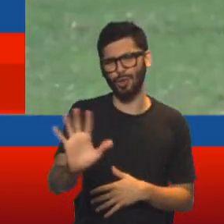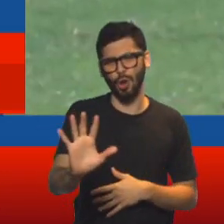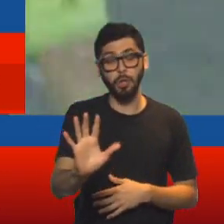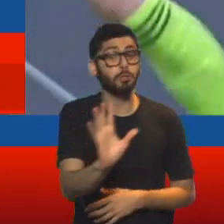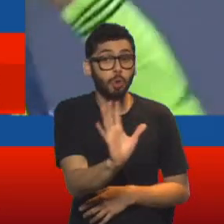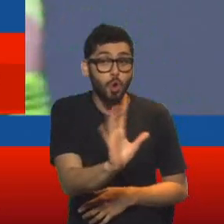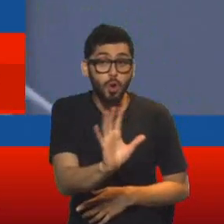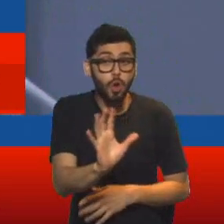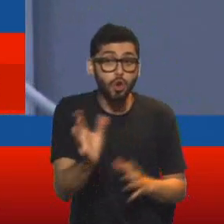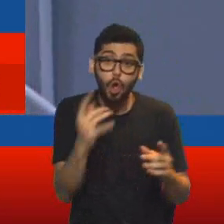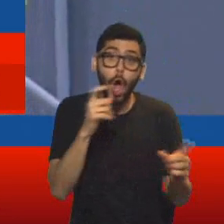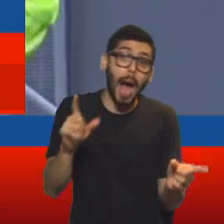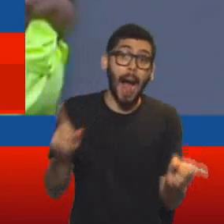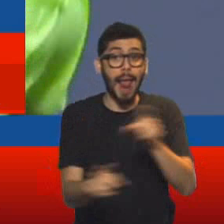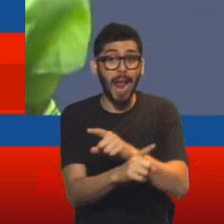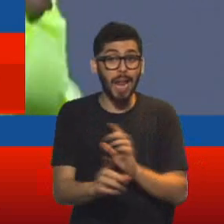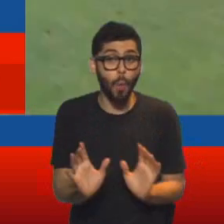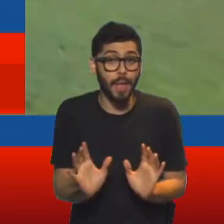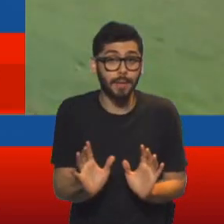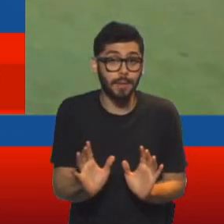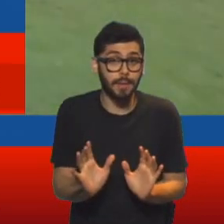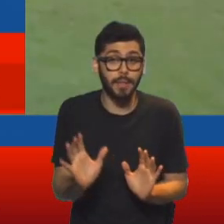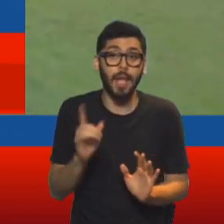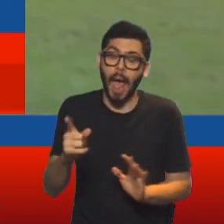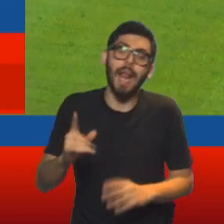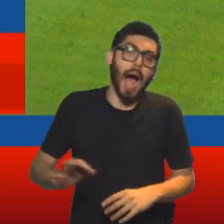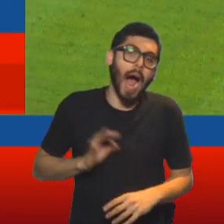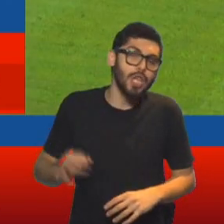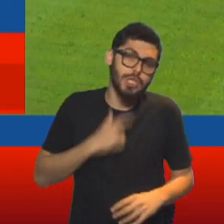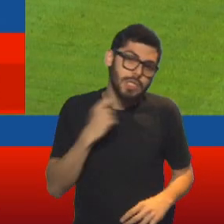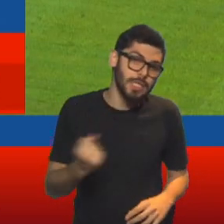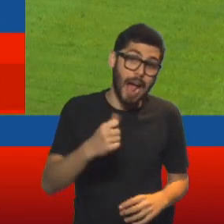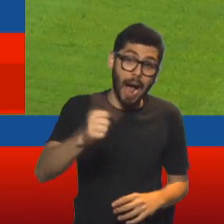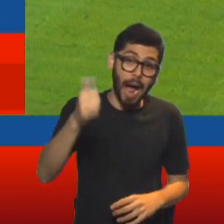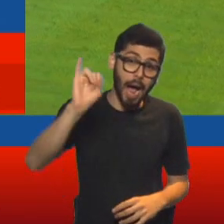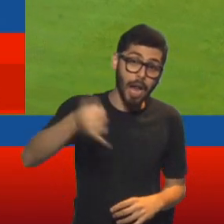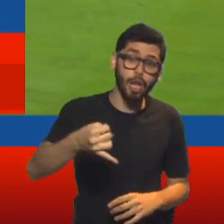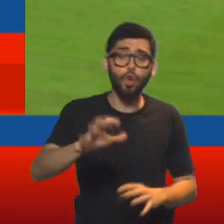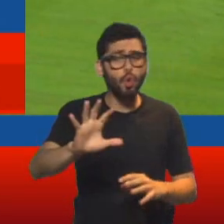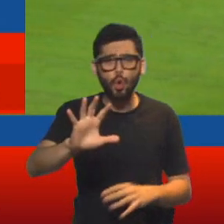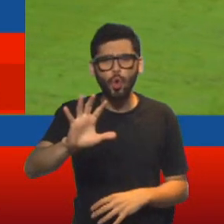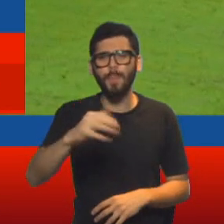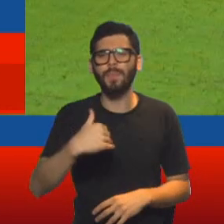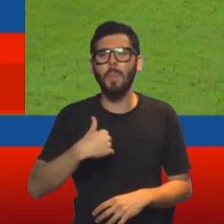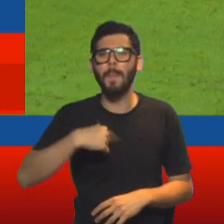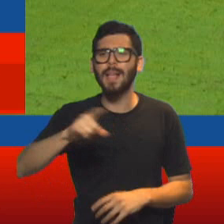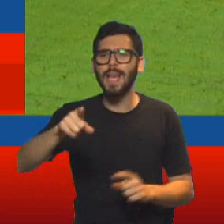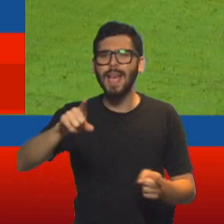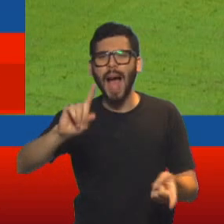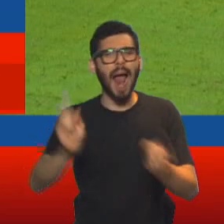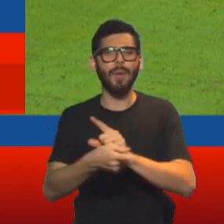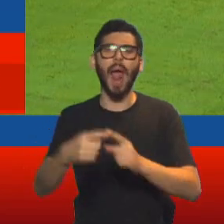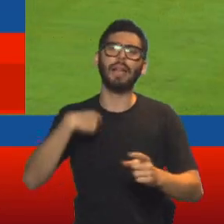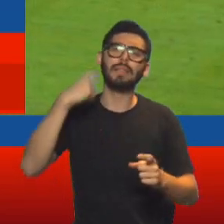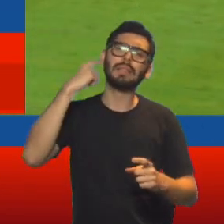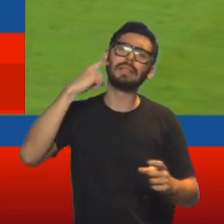Creo que, no, justamente... Él más que nadie quiere ganarlo, hace años que quiere ganarlo. No, creo que se sacó esa mochila de ganar algo.